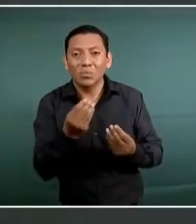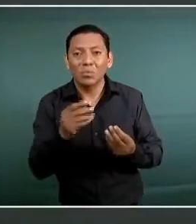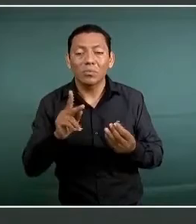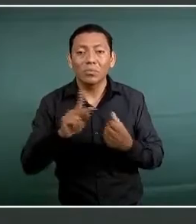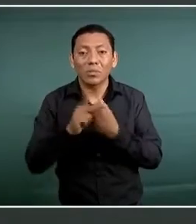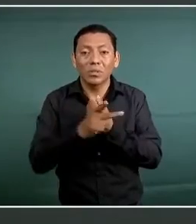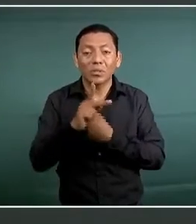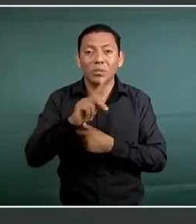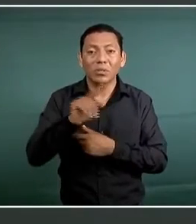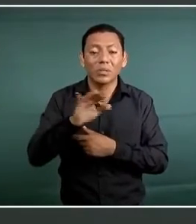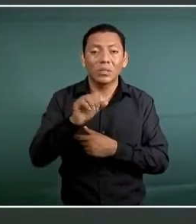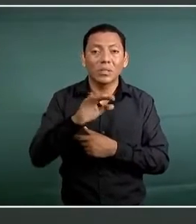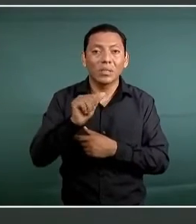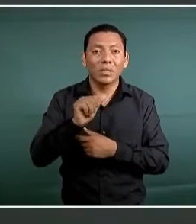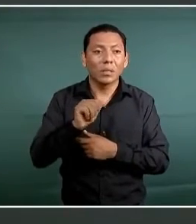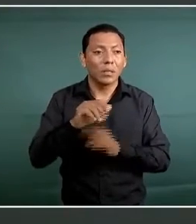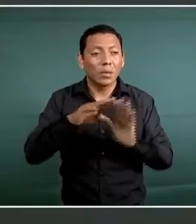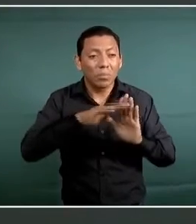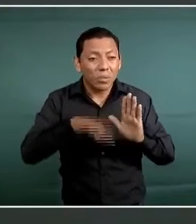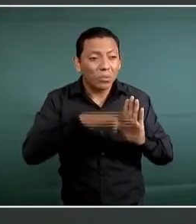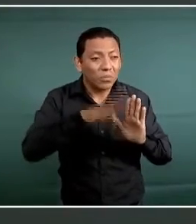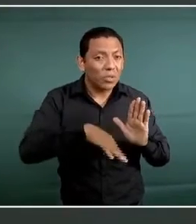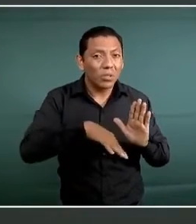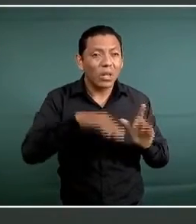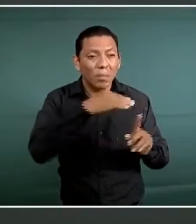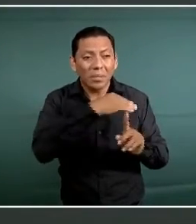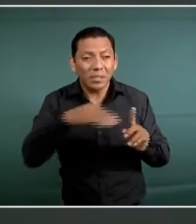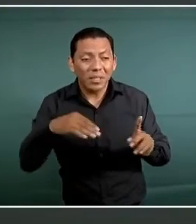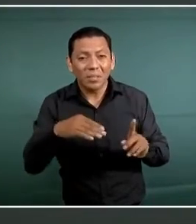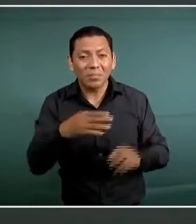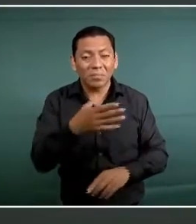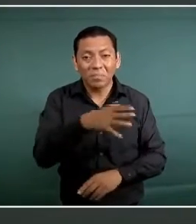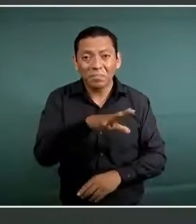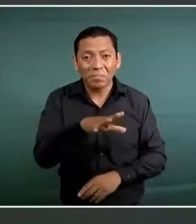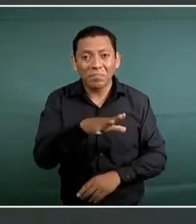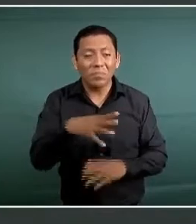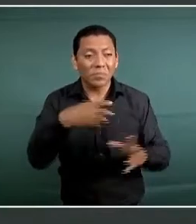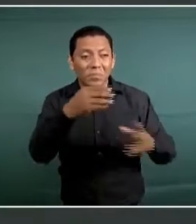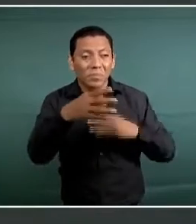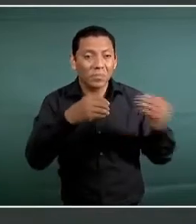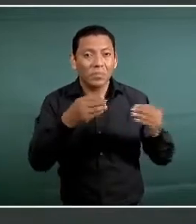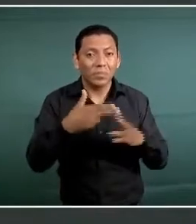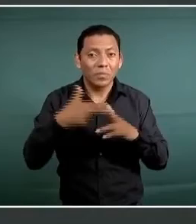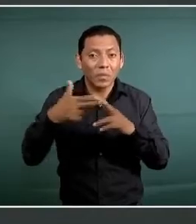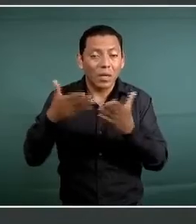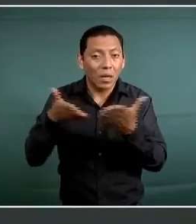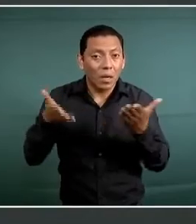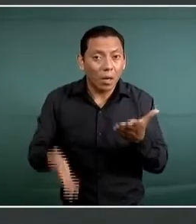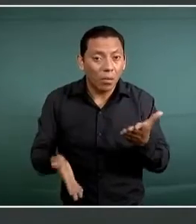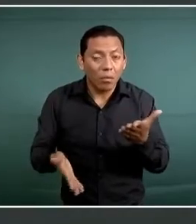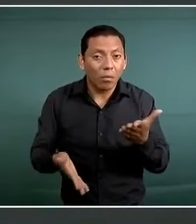casi la mitad de los que perdieron la vida por la pandemia hasta ahora